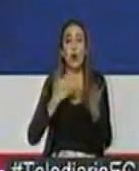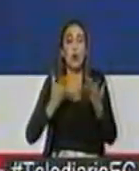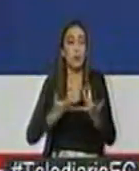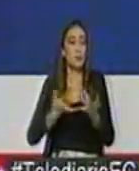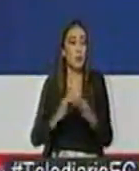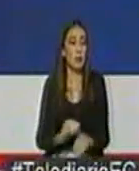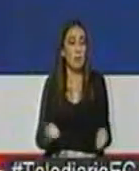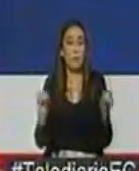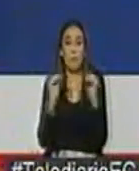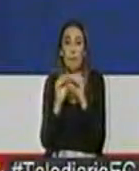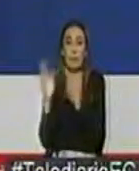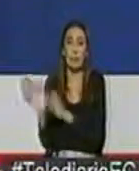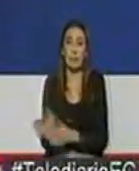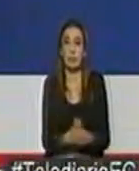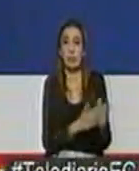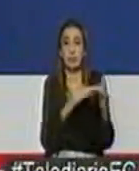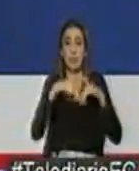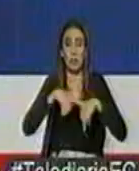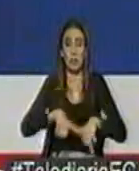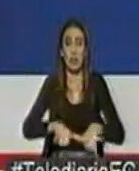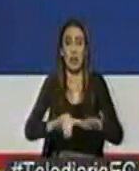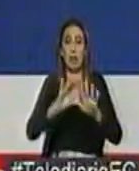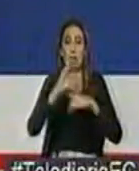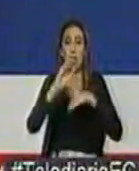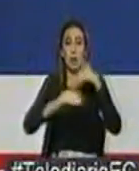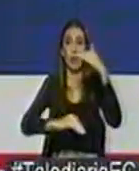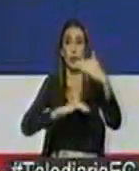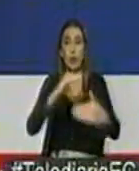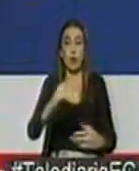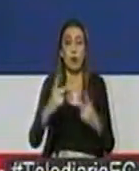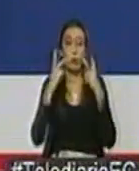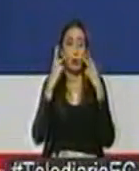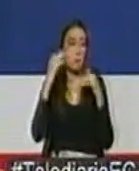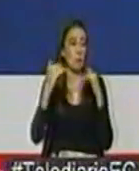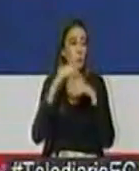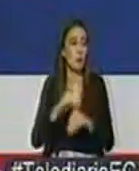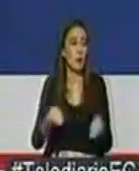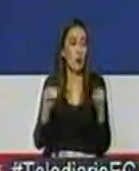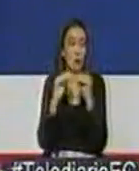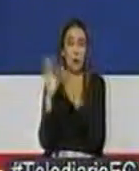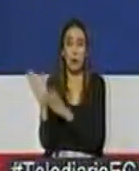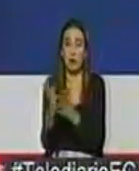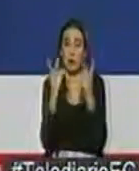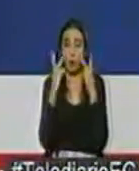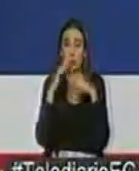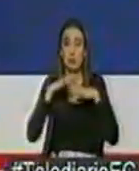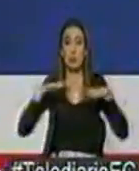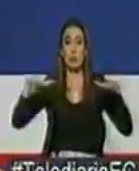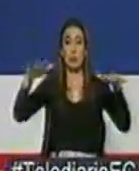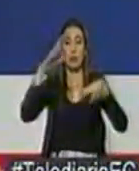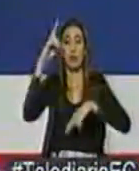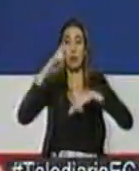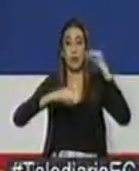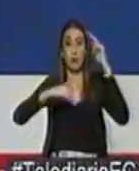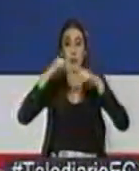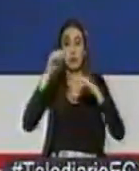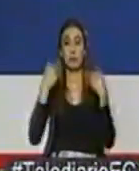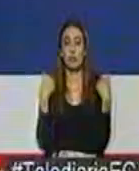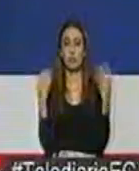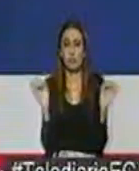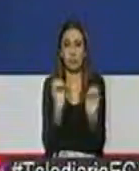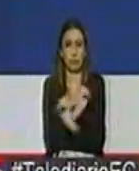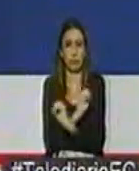más? Es por eso que hemos asignado recursos, ya lo voy a mencionar, a esa definitiva reconstrucción. No